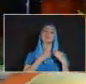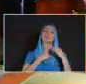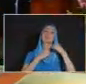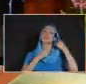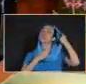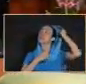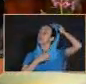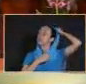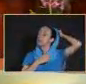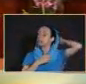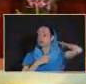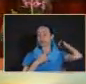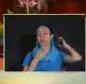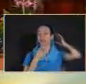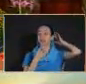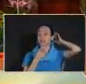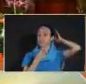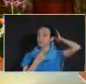Quiero decir algo más.